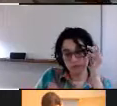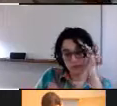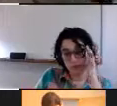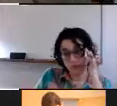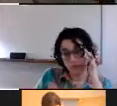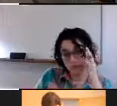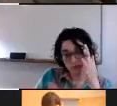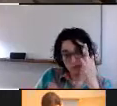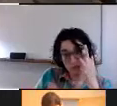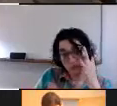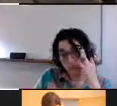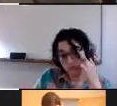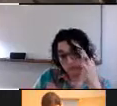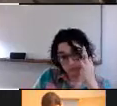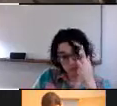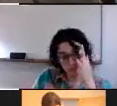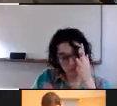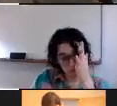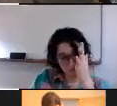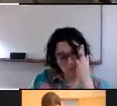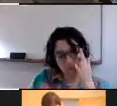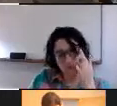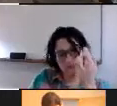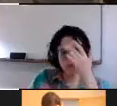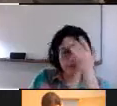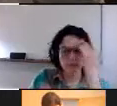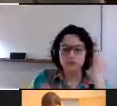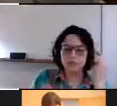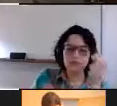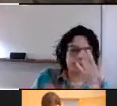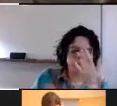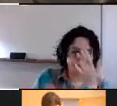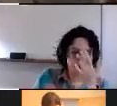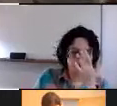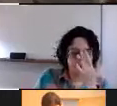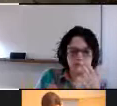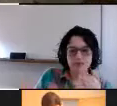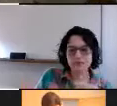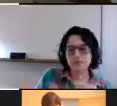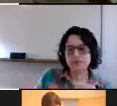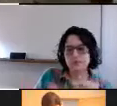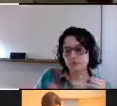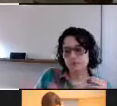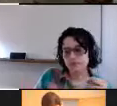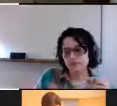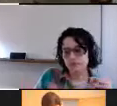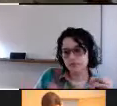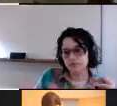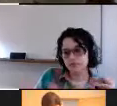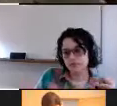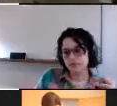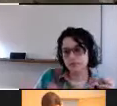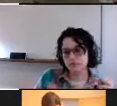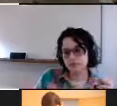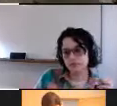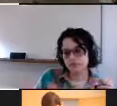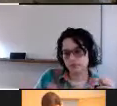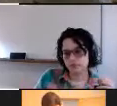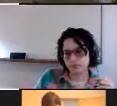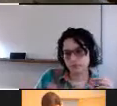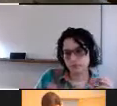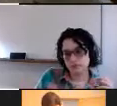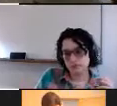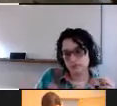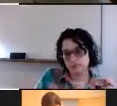resbalando respecto de la otra, ¿sí? Tiene esta parte azul que está resbalando respecto de la verde. Pero también lo puede empezar al revés, la parte verde está resbalando del